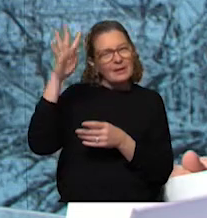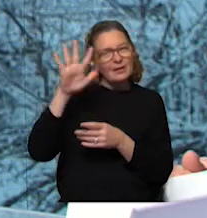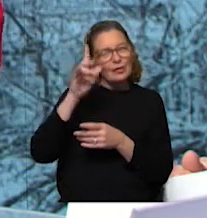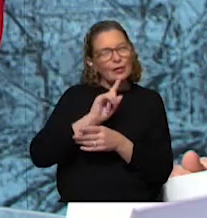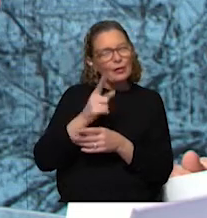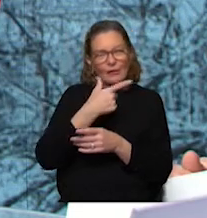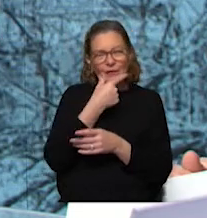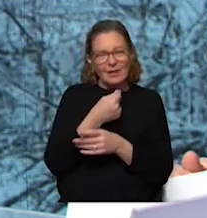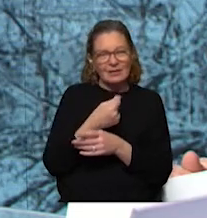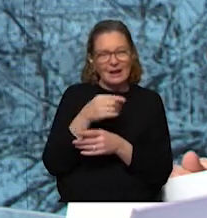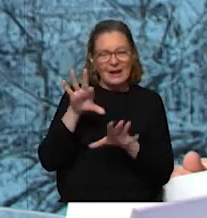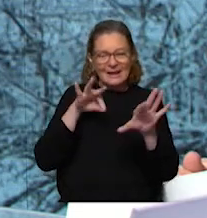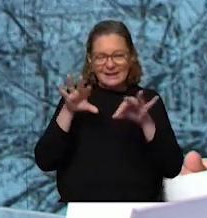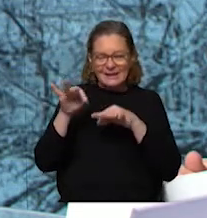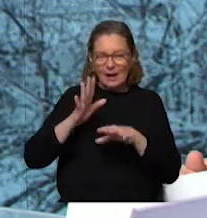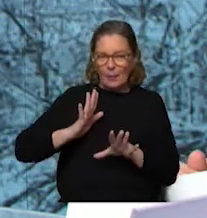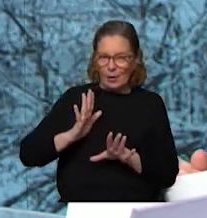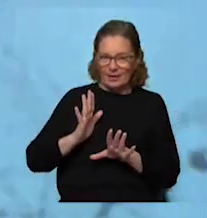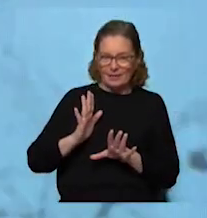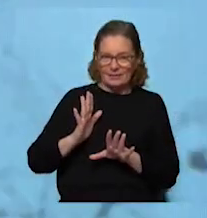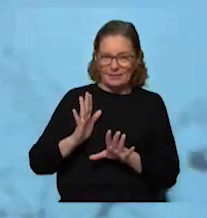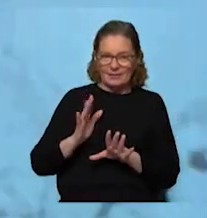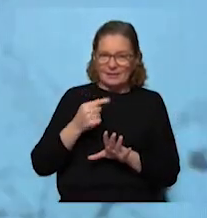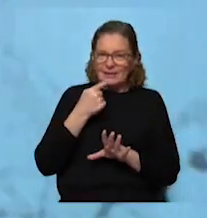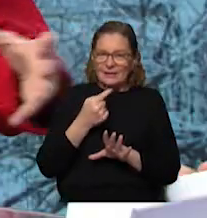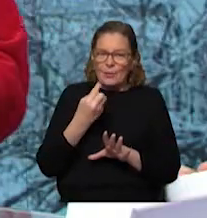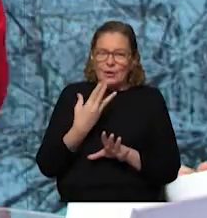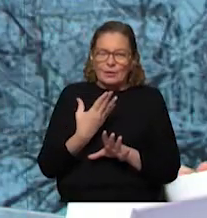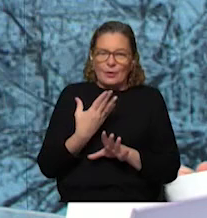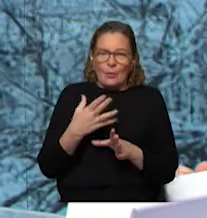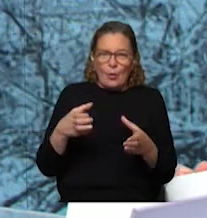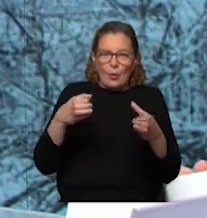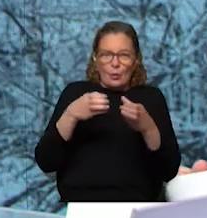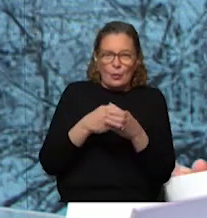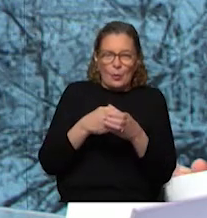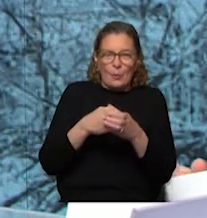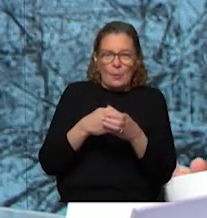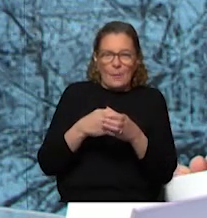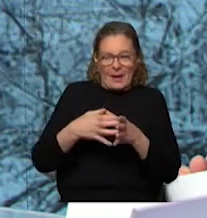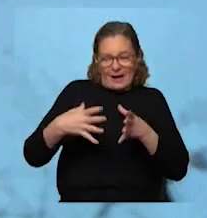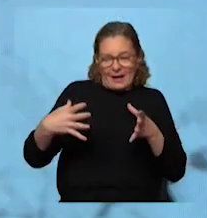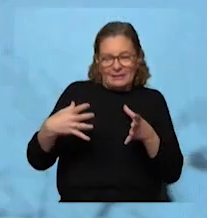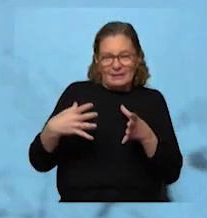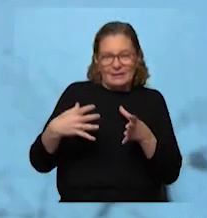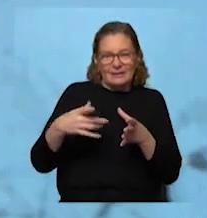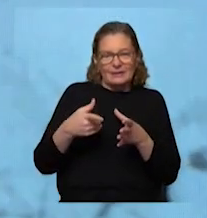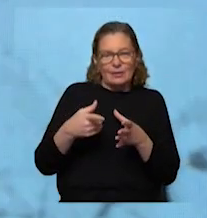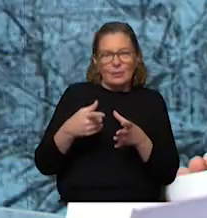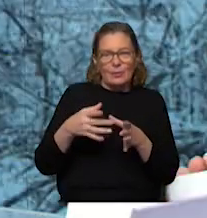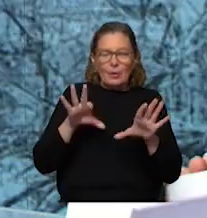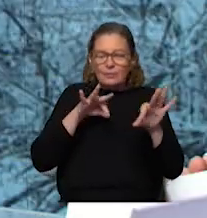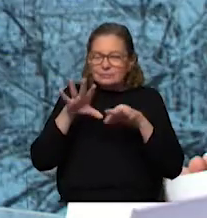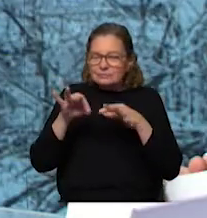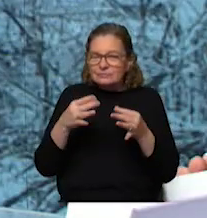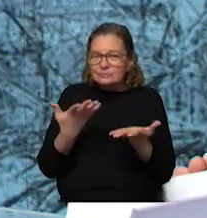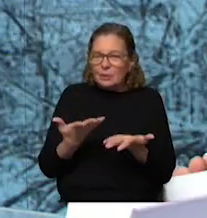sido fácil elegir a estas mujeres no Y decías bueno que tenías como un grupo un grupo más grande este bueno cuál fue